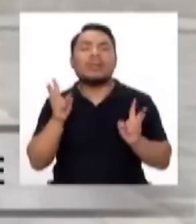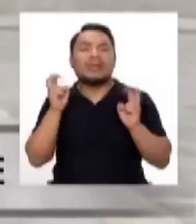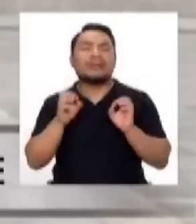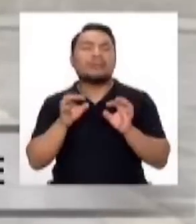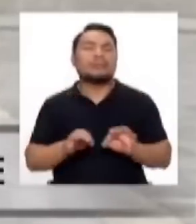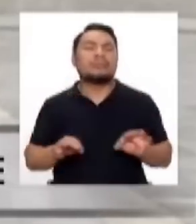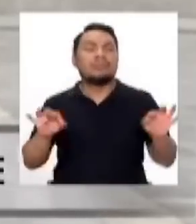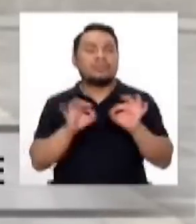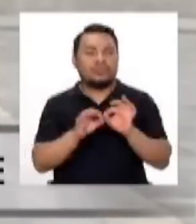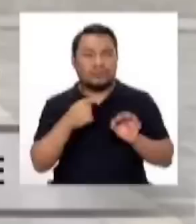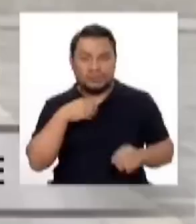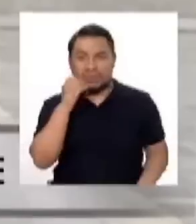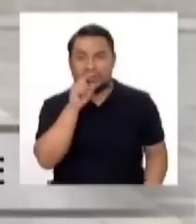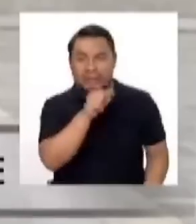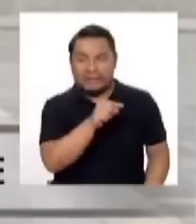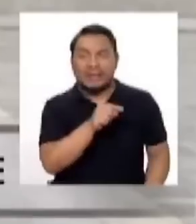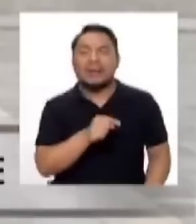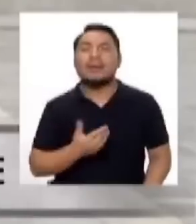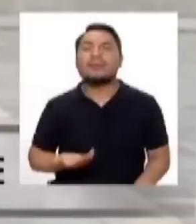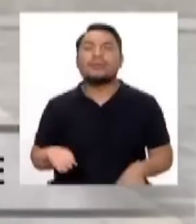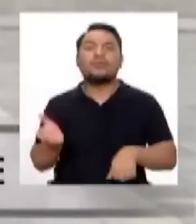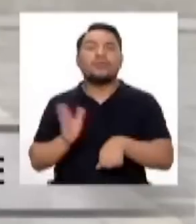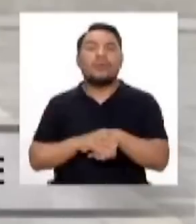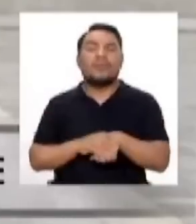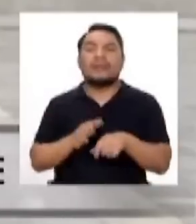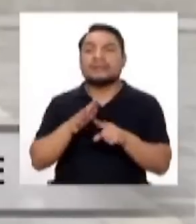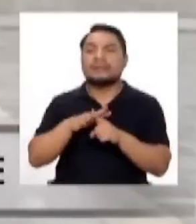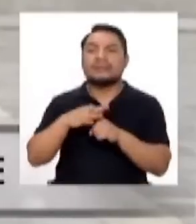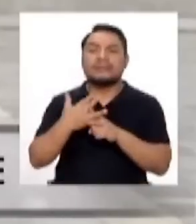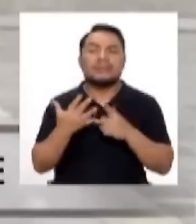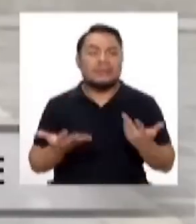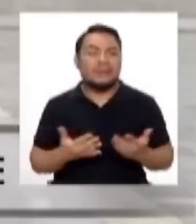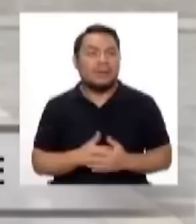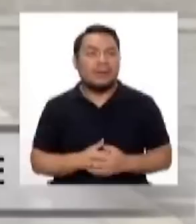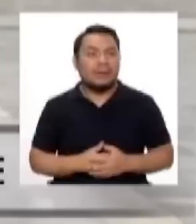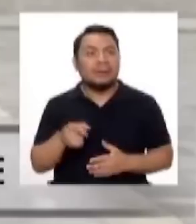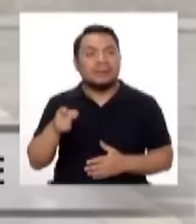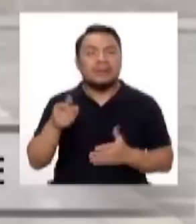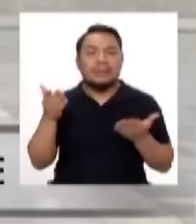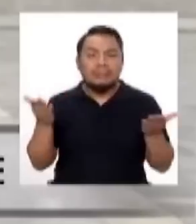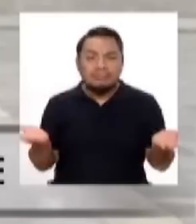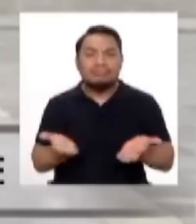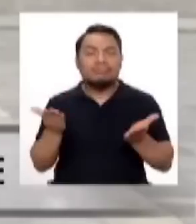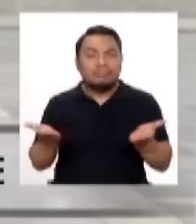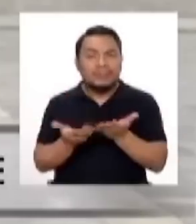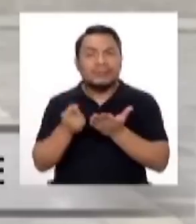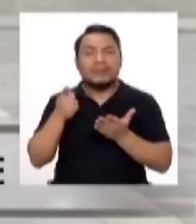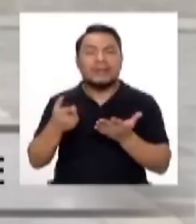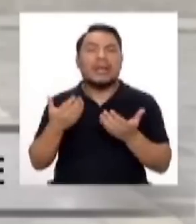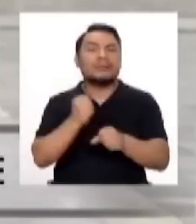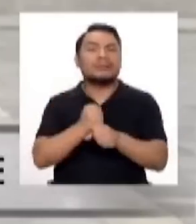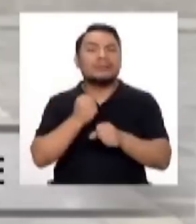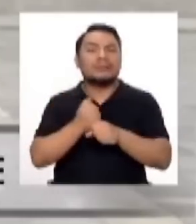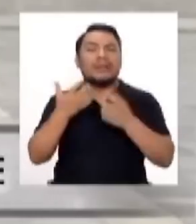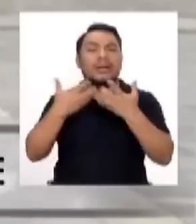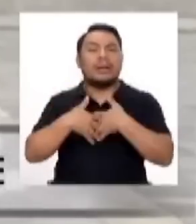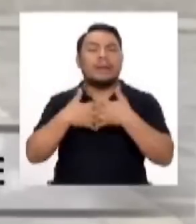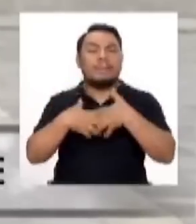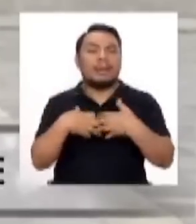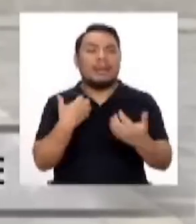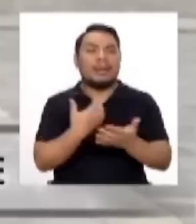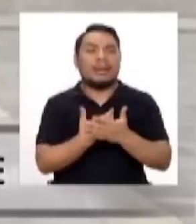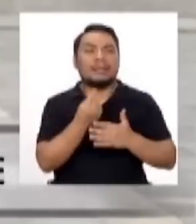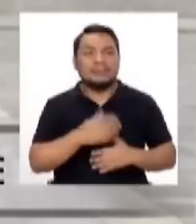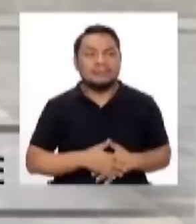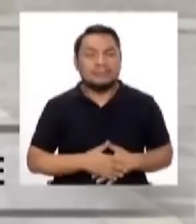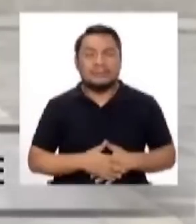importantísimo tiene que ver con la situación del impulso de las actividades empresariales, económicas.